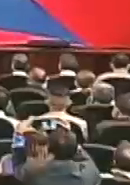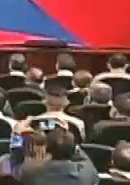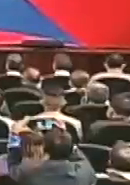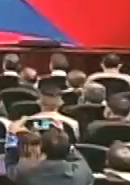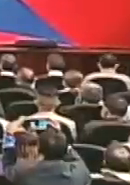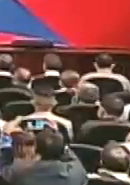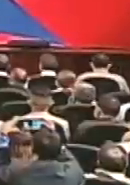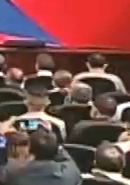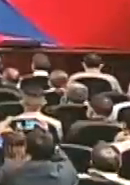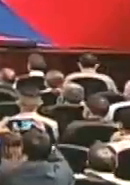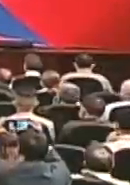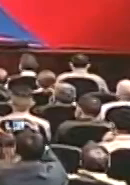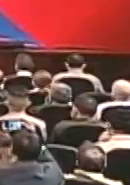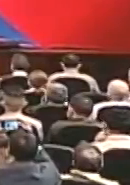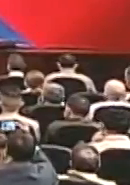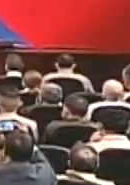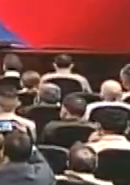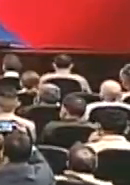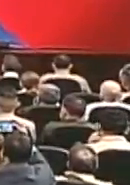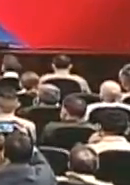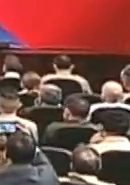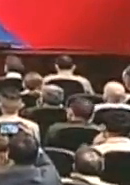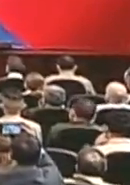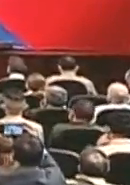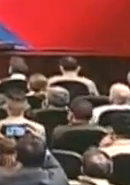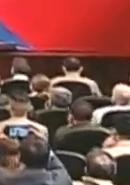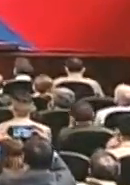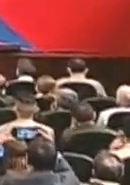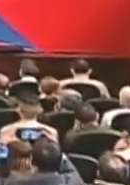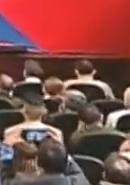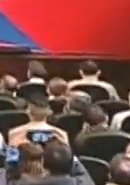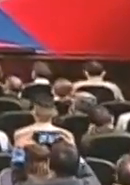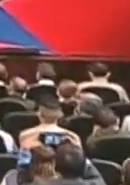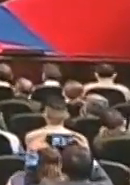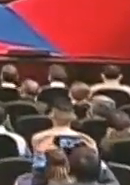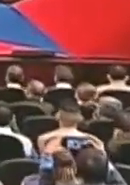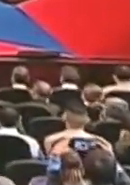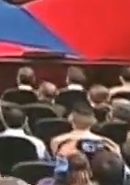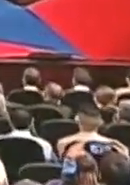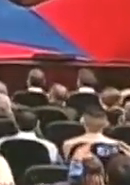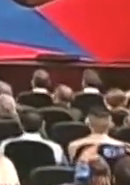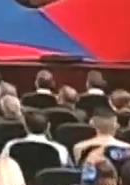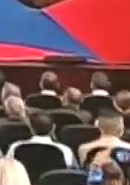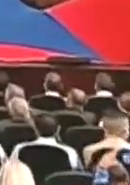aporte para la liberación de todo nuestro continente del yugo español